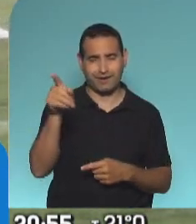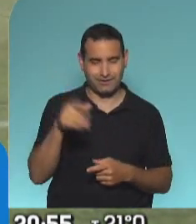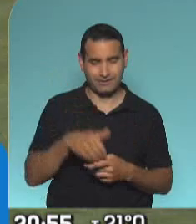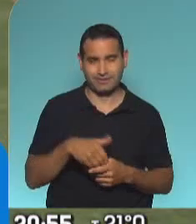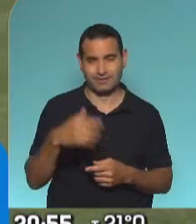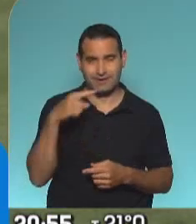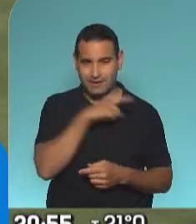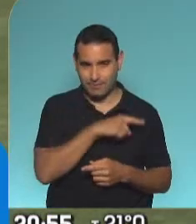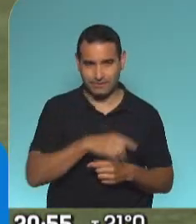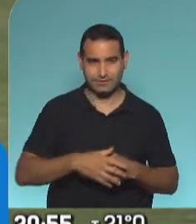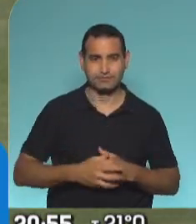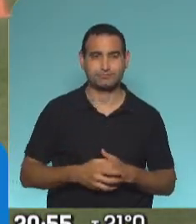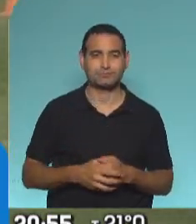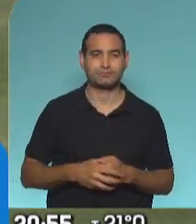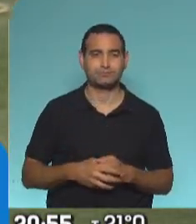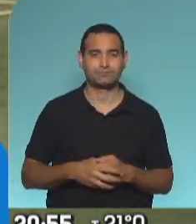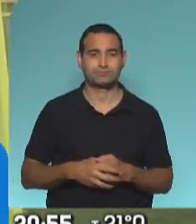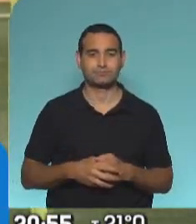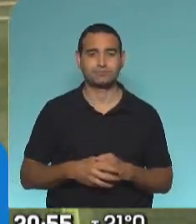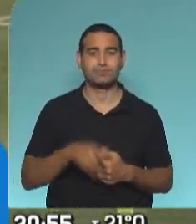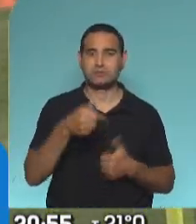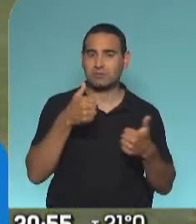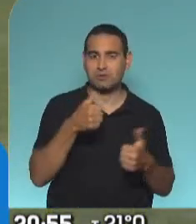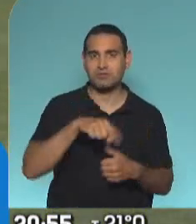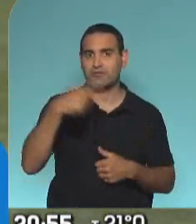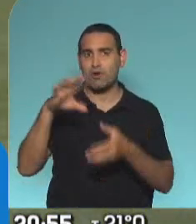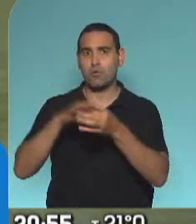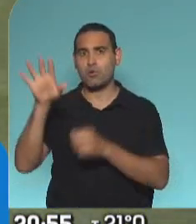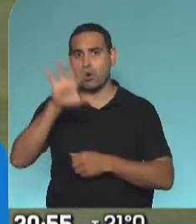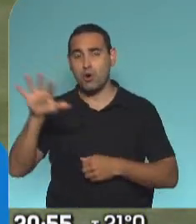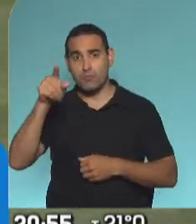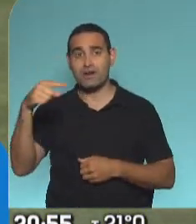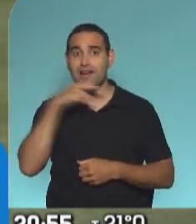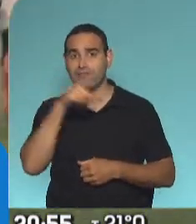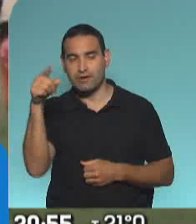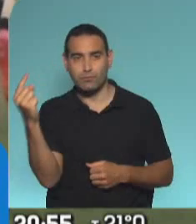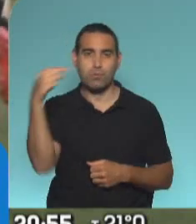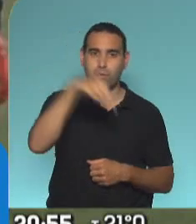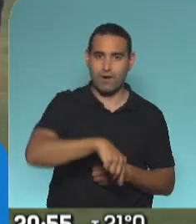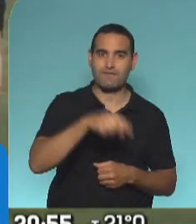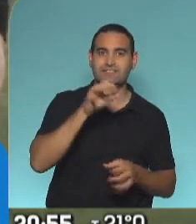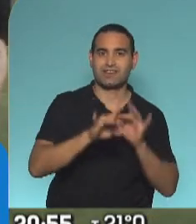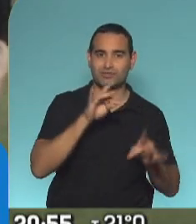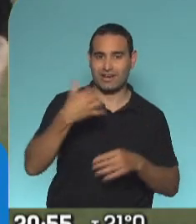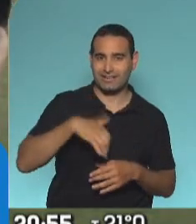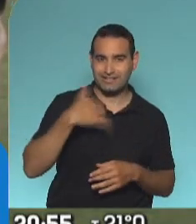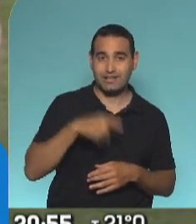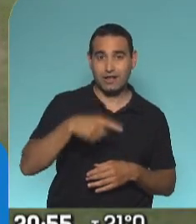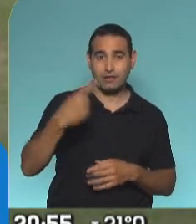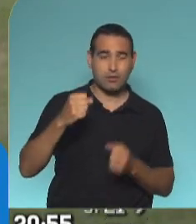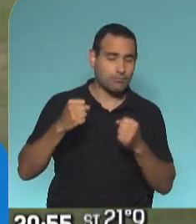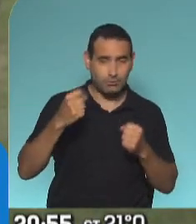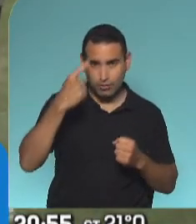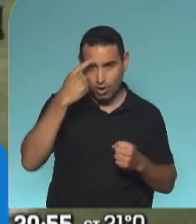en Argentinos Juniors, se impuso, se fue a Europa, triunfó en el Stuttgart y ahora en la selección argentina, gol de cabeza,